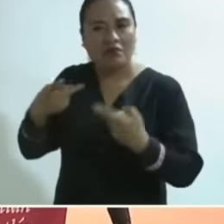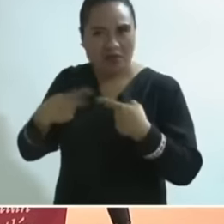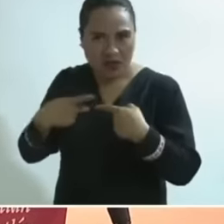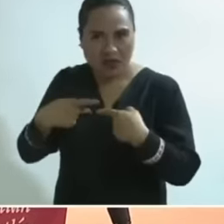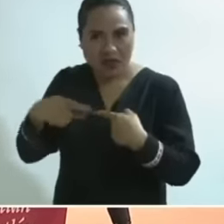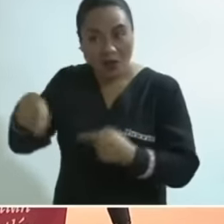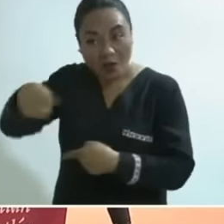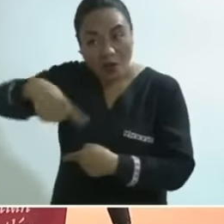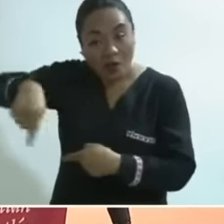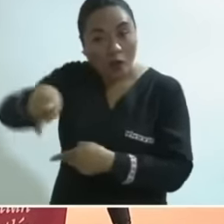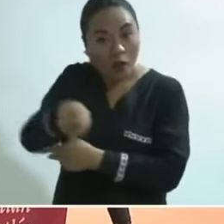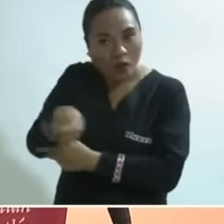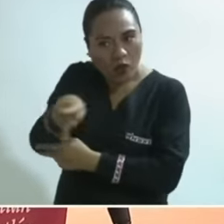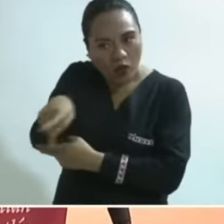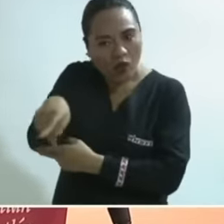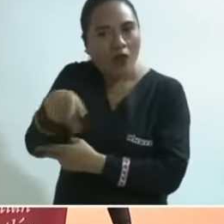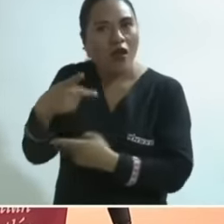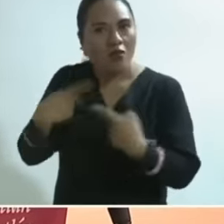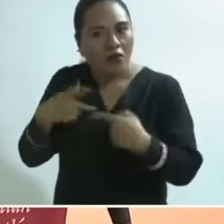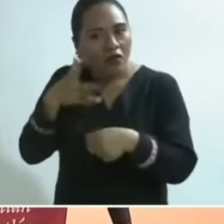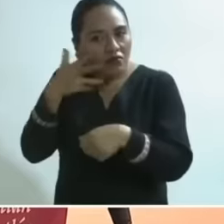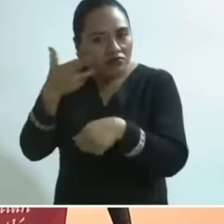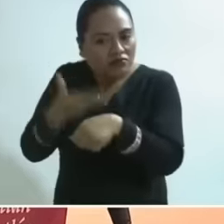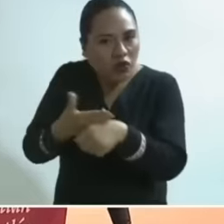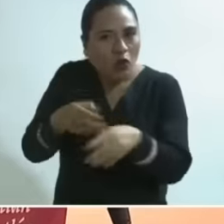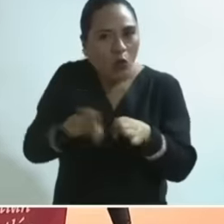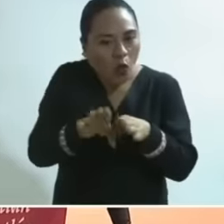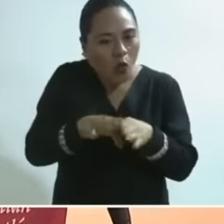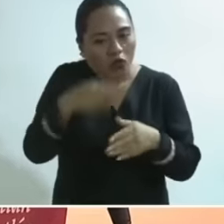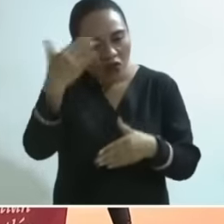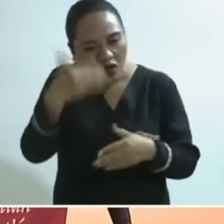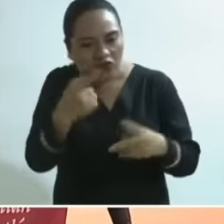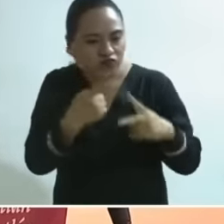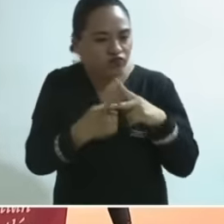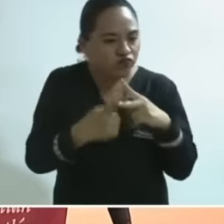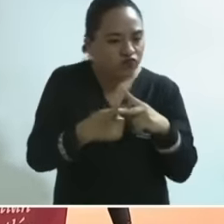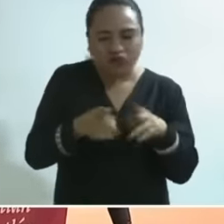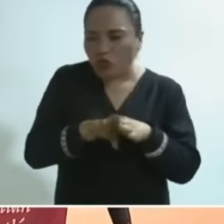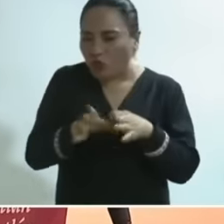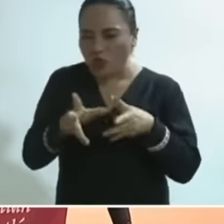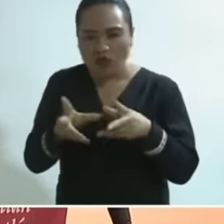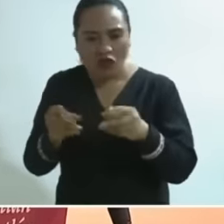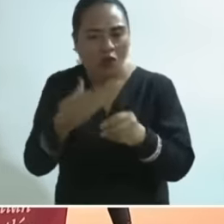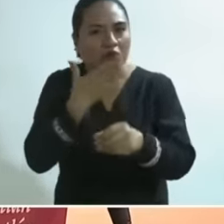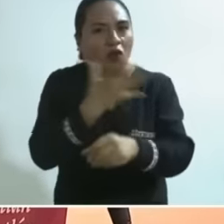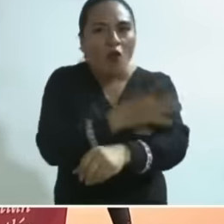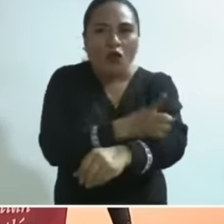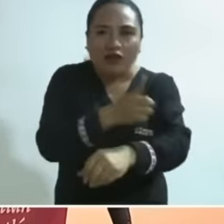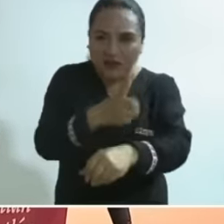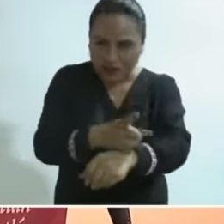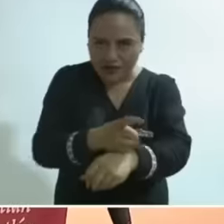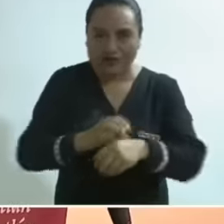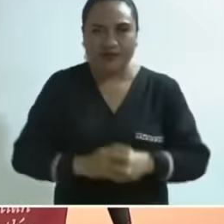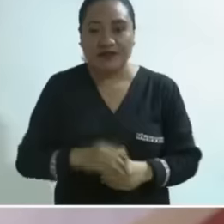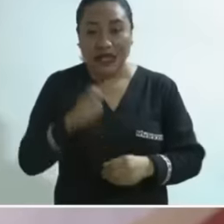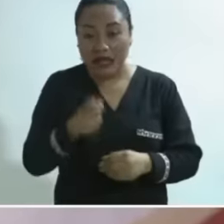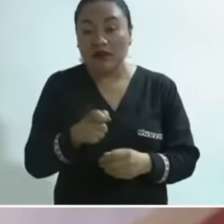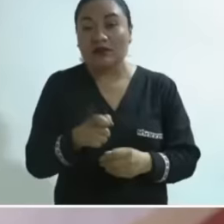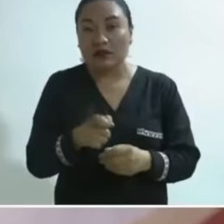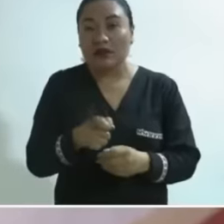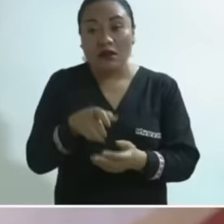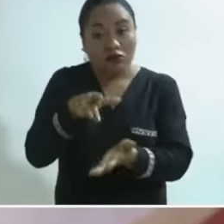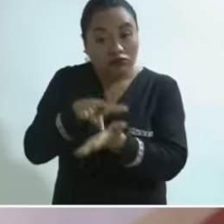para que el pueblo lo administre de manera honesta. Fíjense, este programa